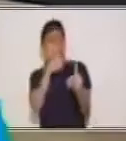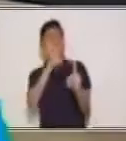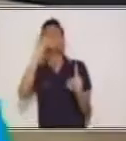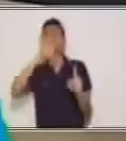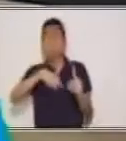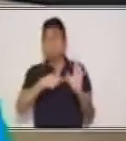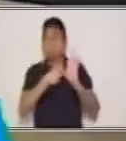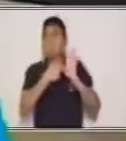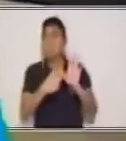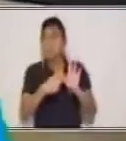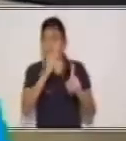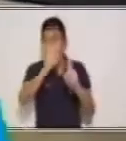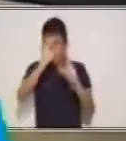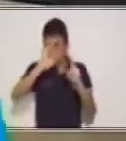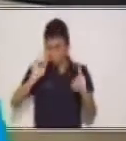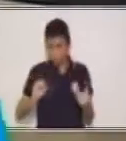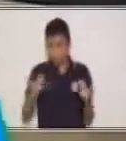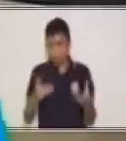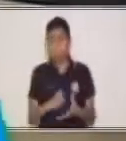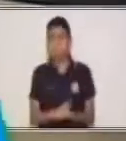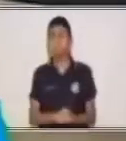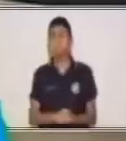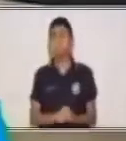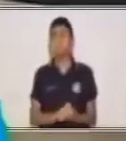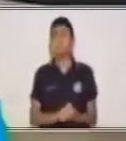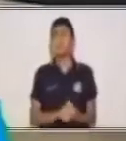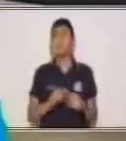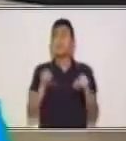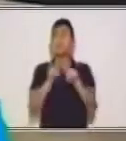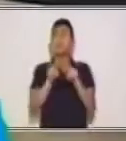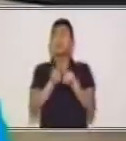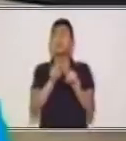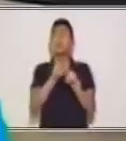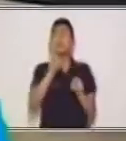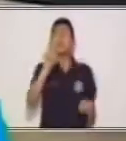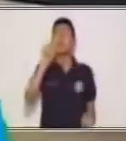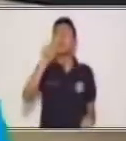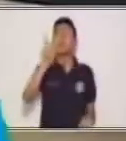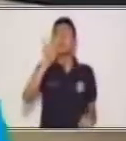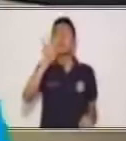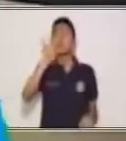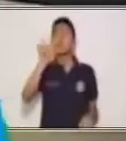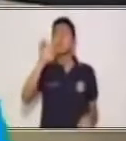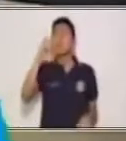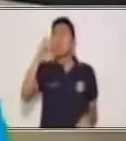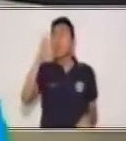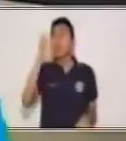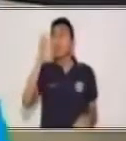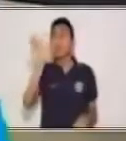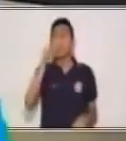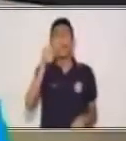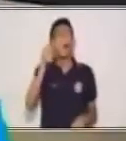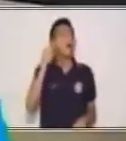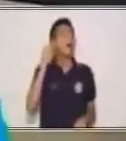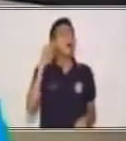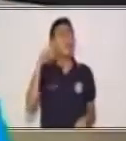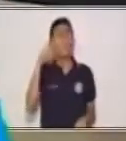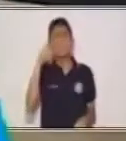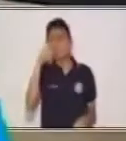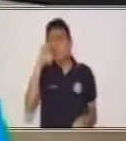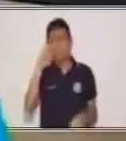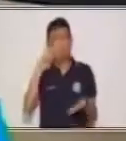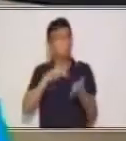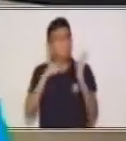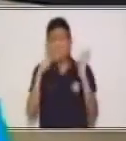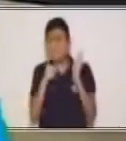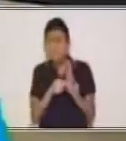También podemos decir que este es un sujeto agente, y se refiere a agente porque es